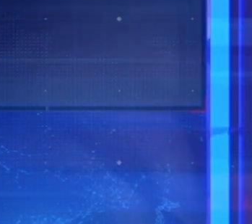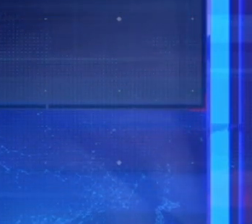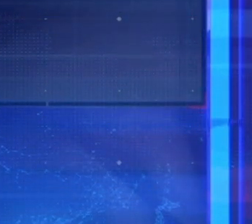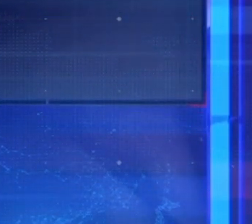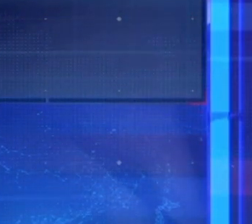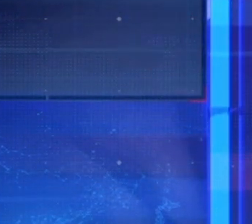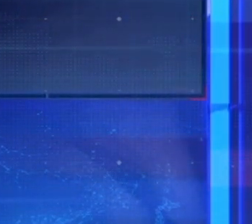Jumbo